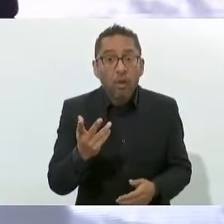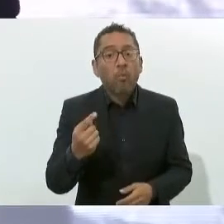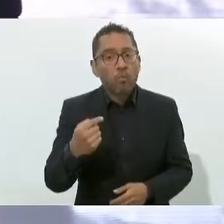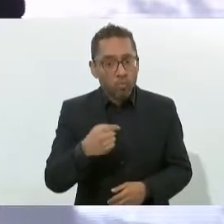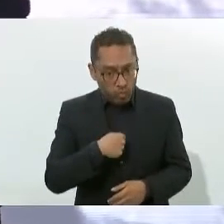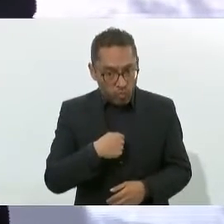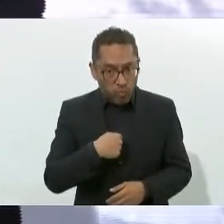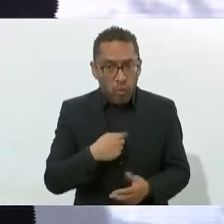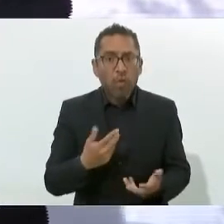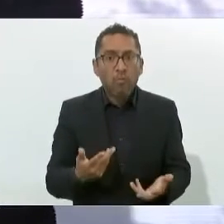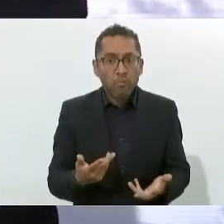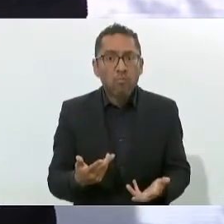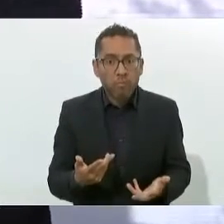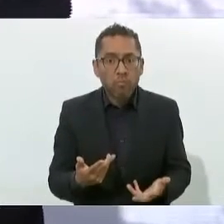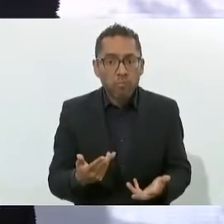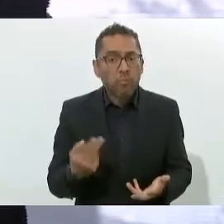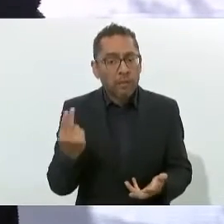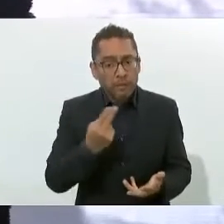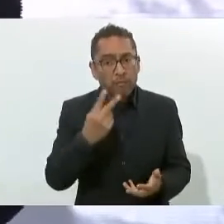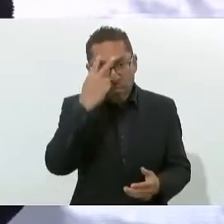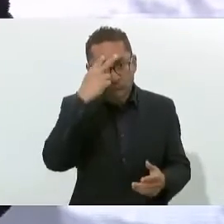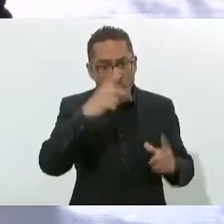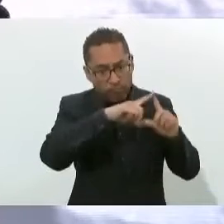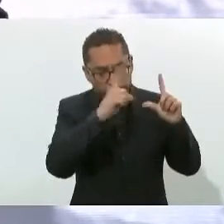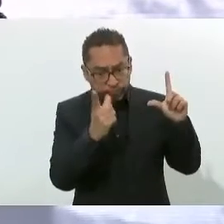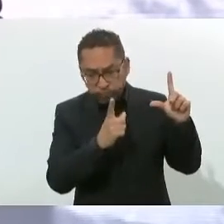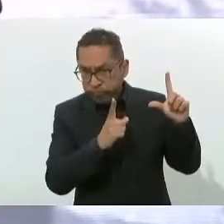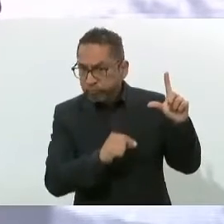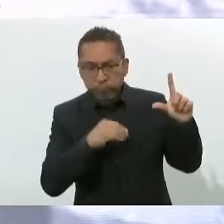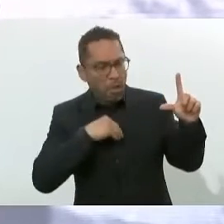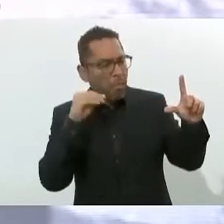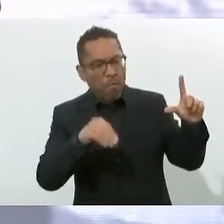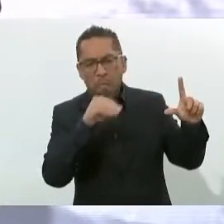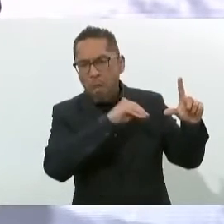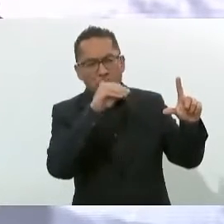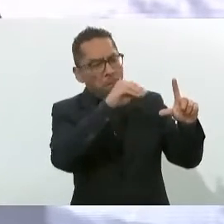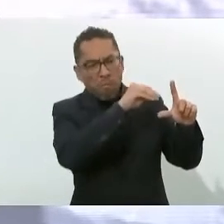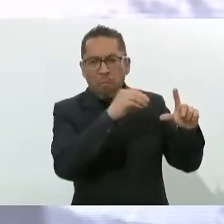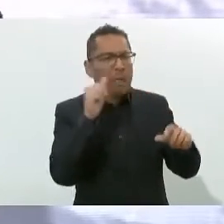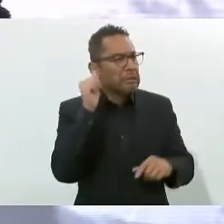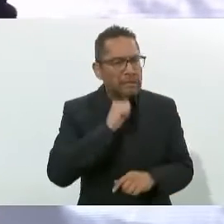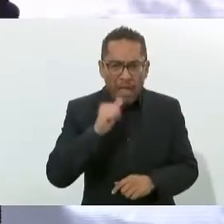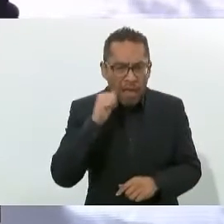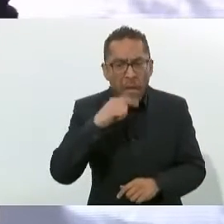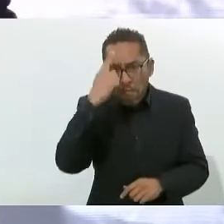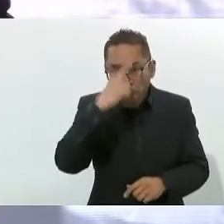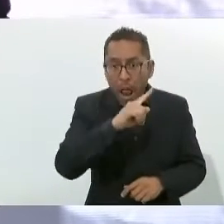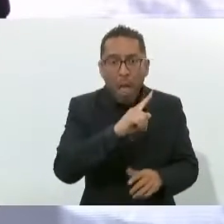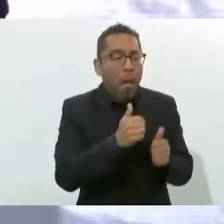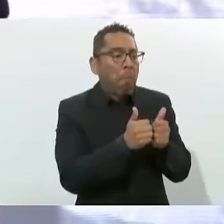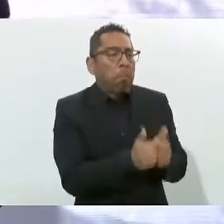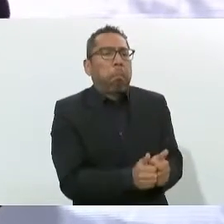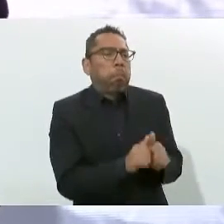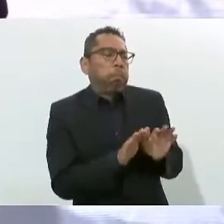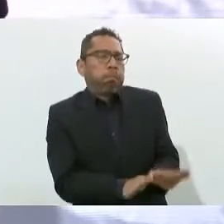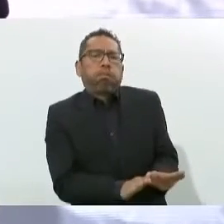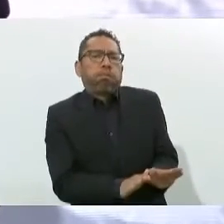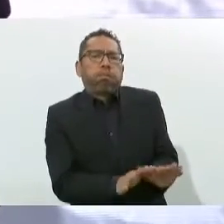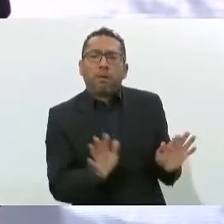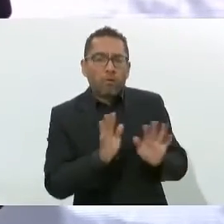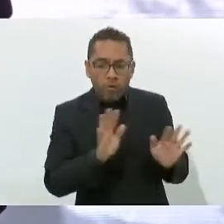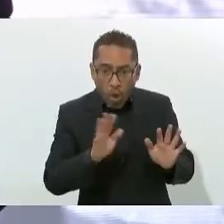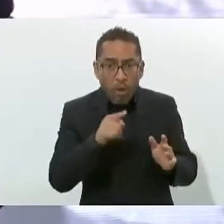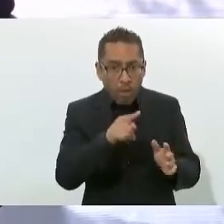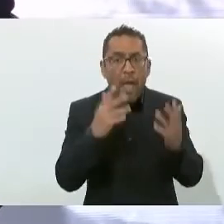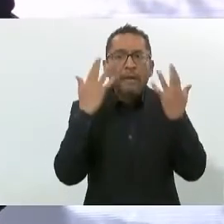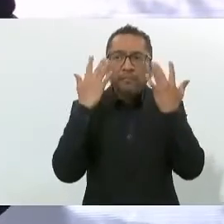tengo que recorrer el país como siempre para que no se apague la llama de la esperanza y